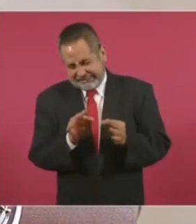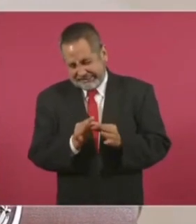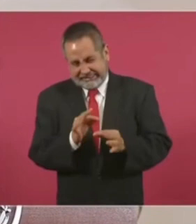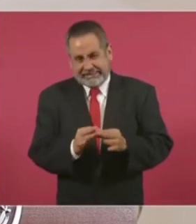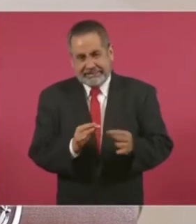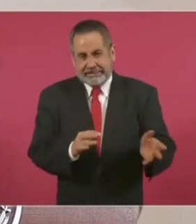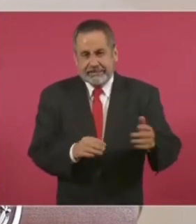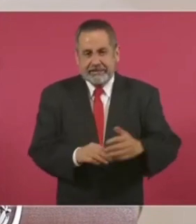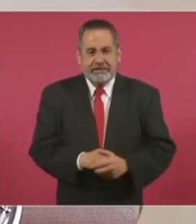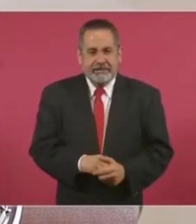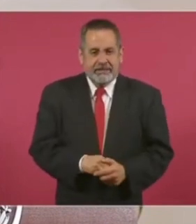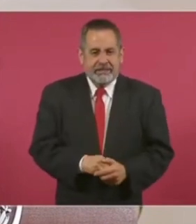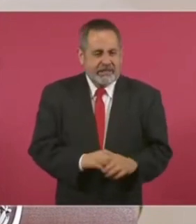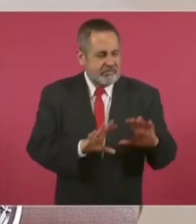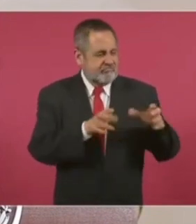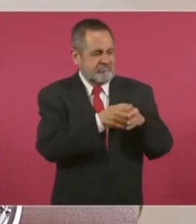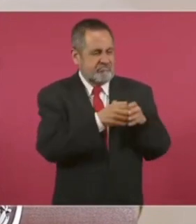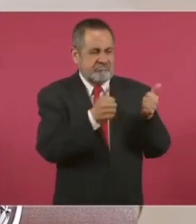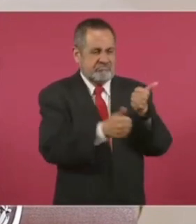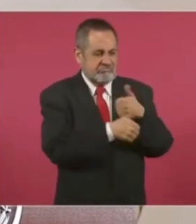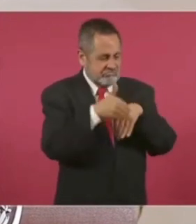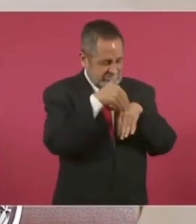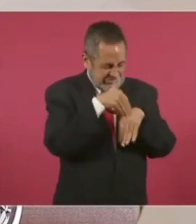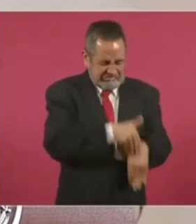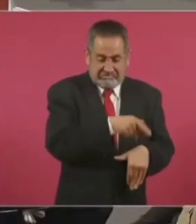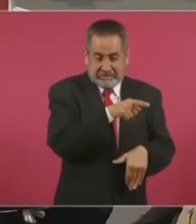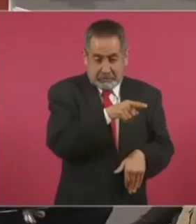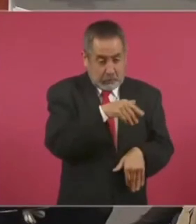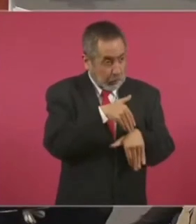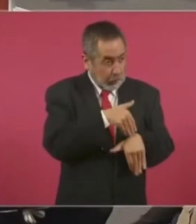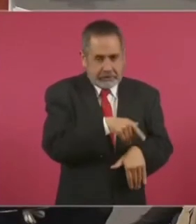a la oligarquía.